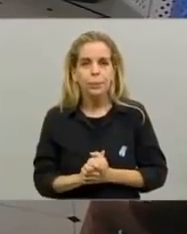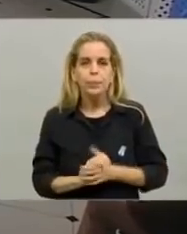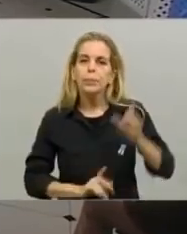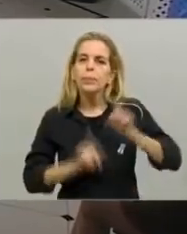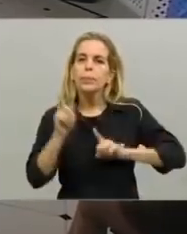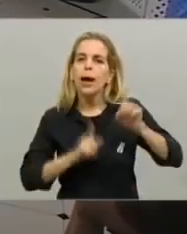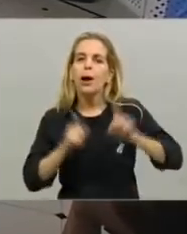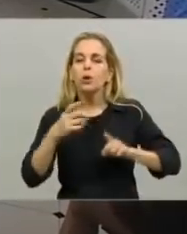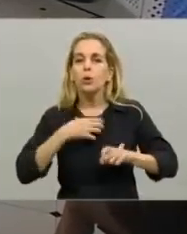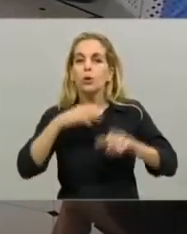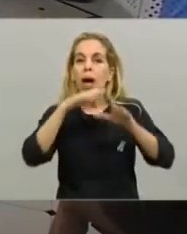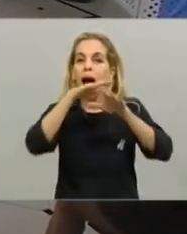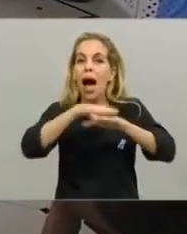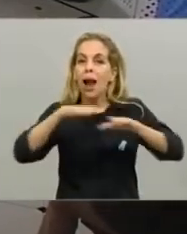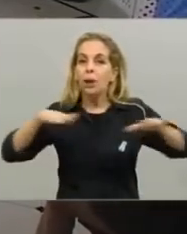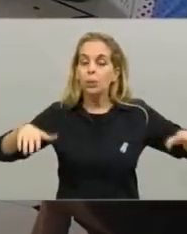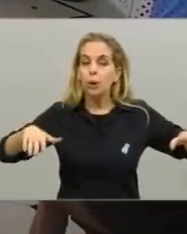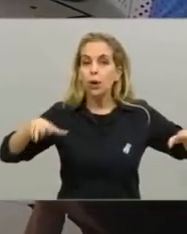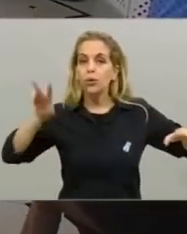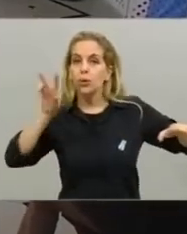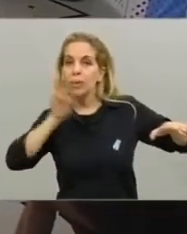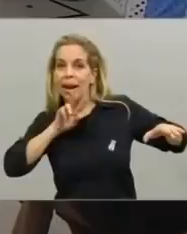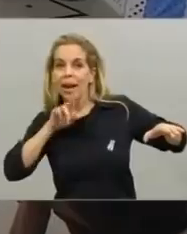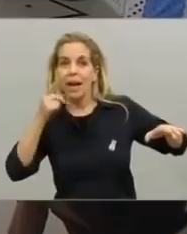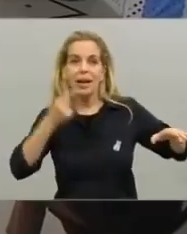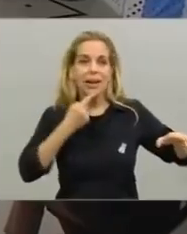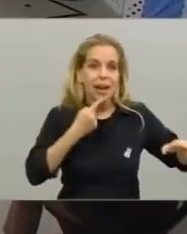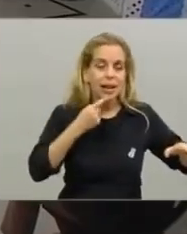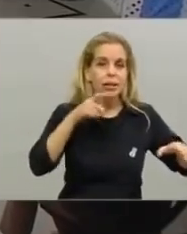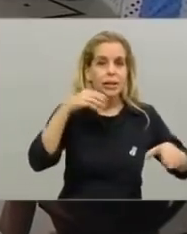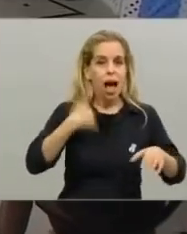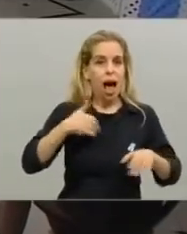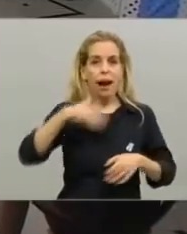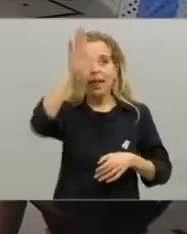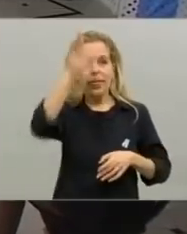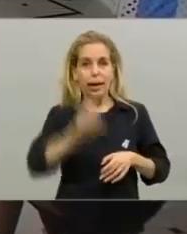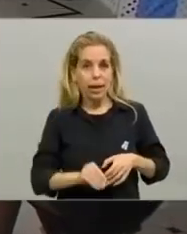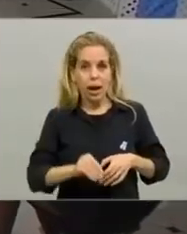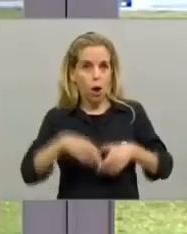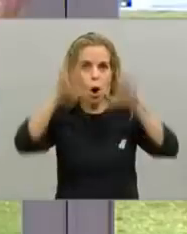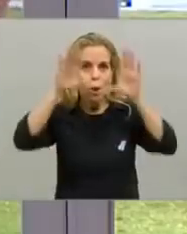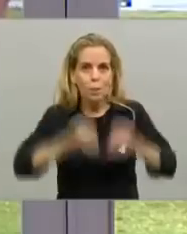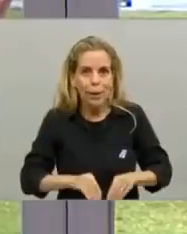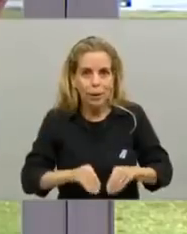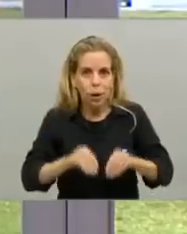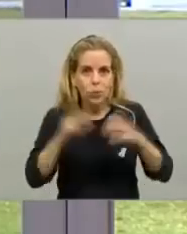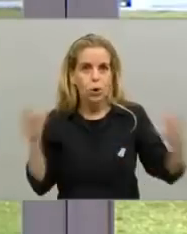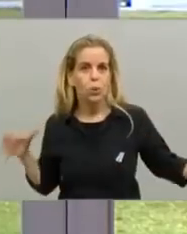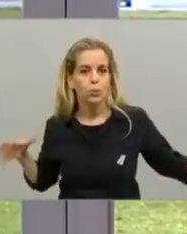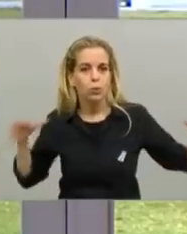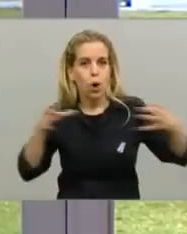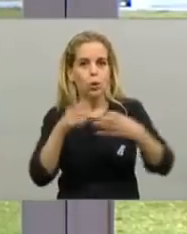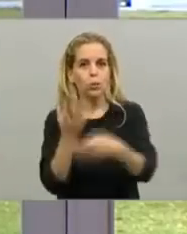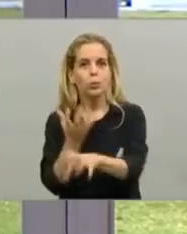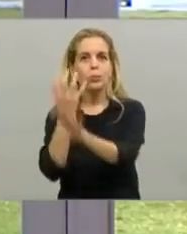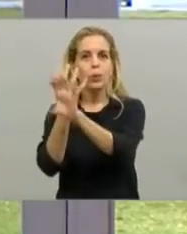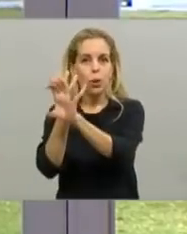chicos y chicas de toda la Argentina reunidos en esta